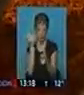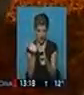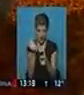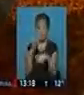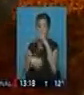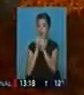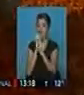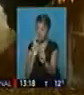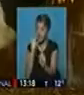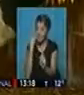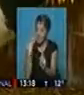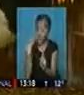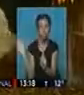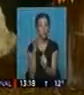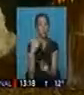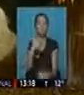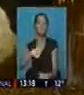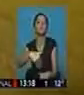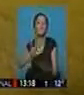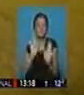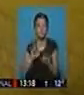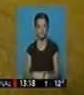entonces, todo está por verse.